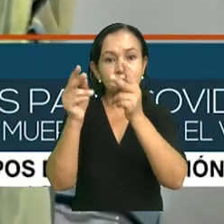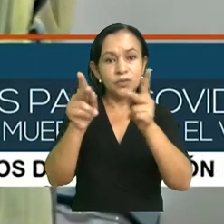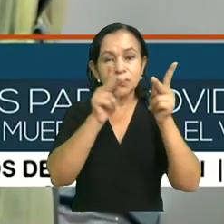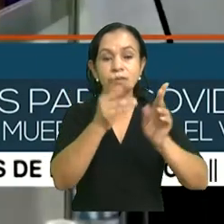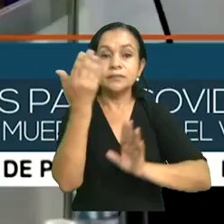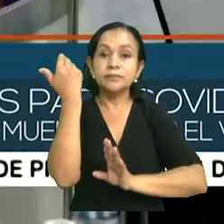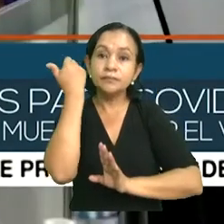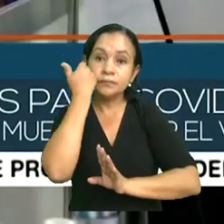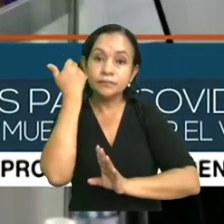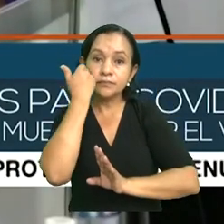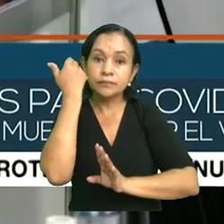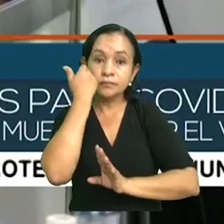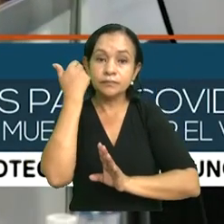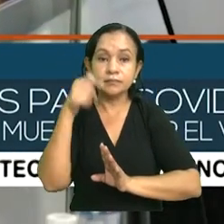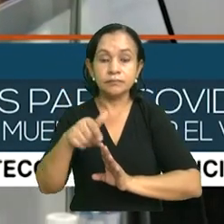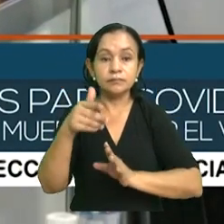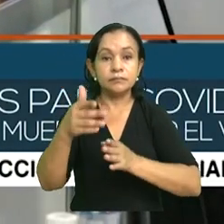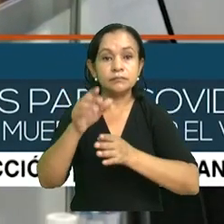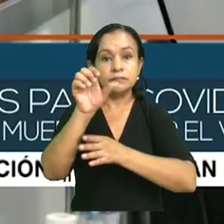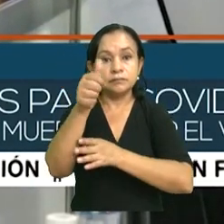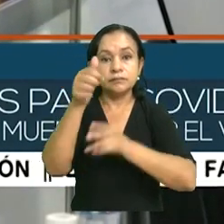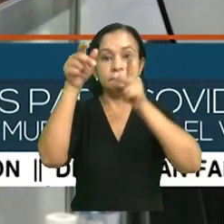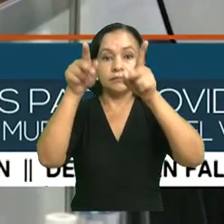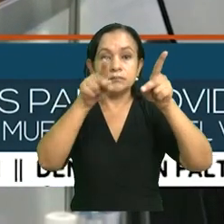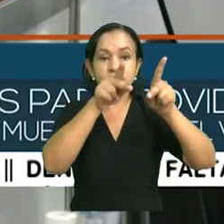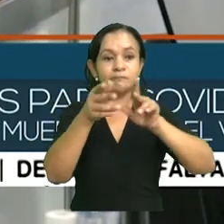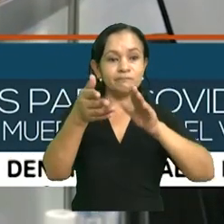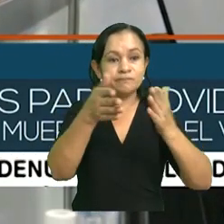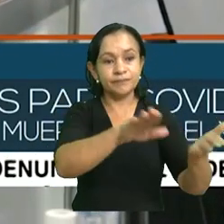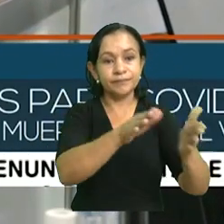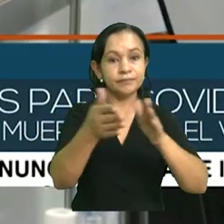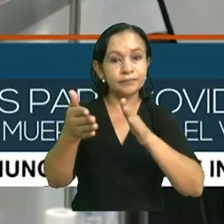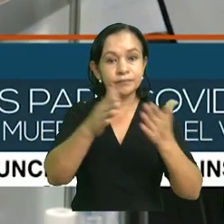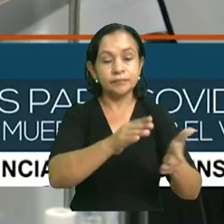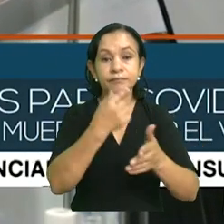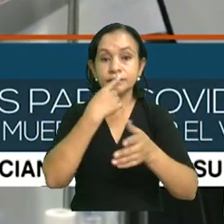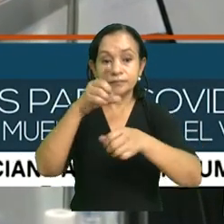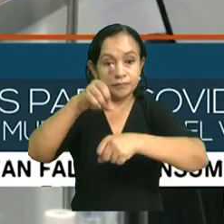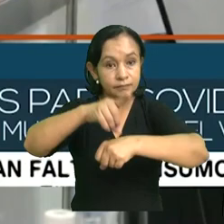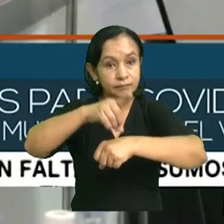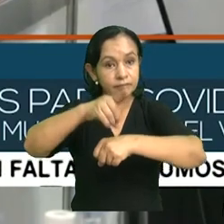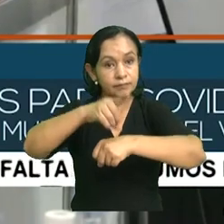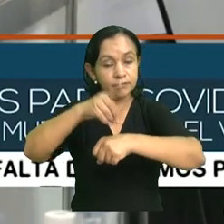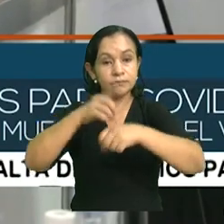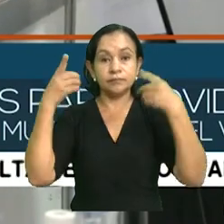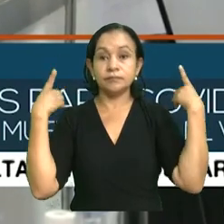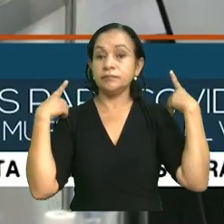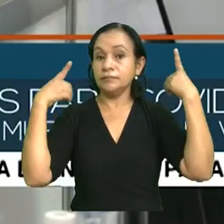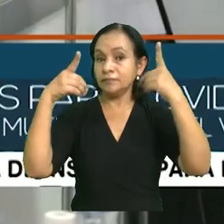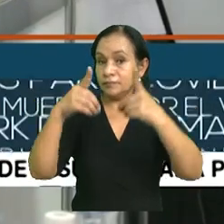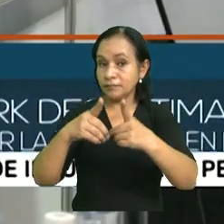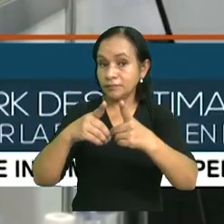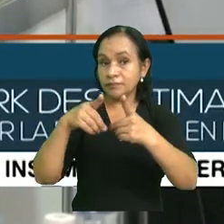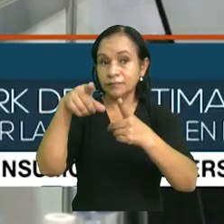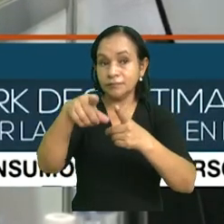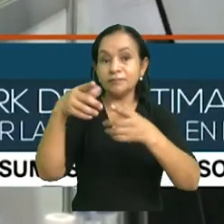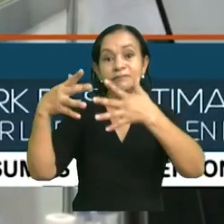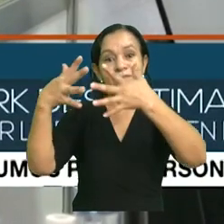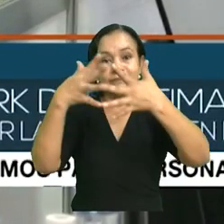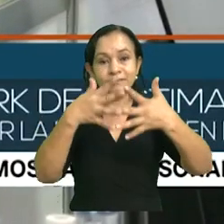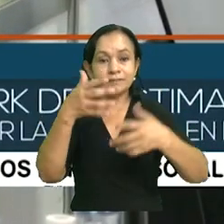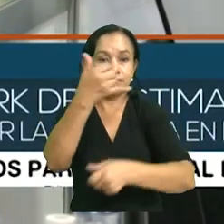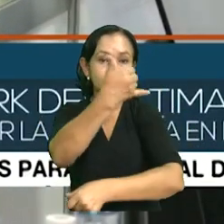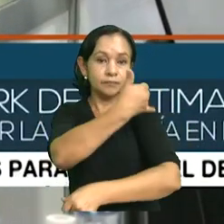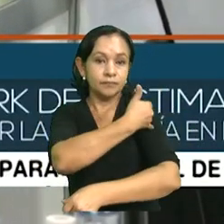enfermas. En un turno pronuncié hasta 6 personas muertas, dijo el doctor Anthony Leno, director de medicina de emergencia de este hospital.